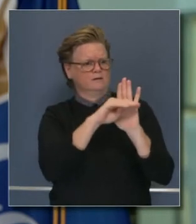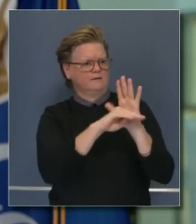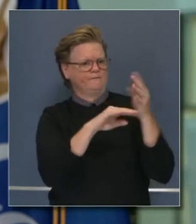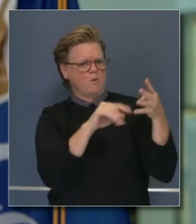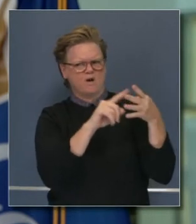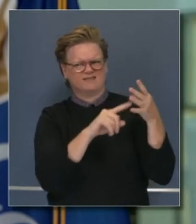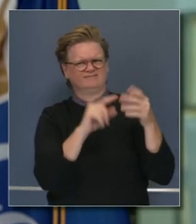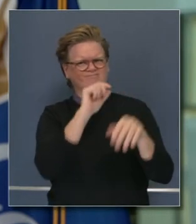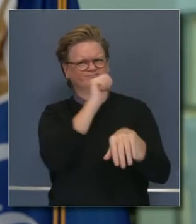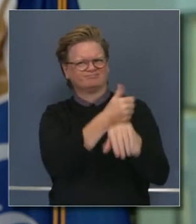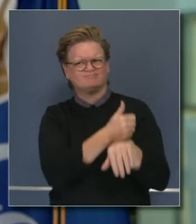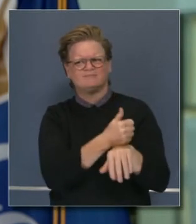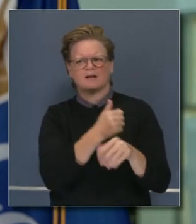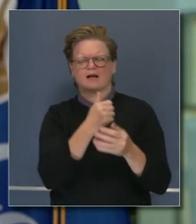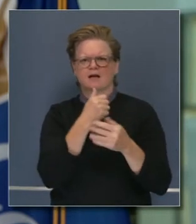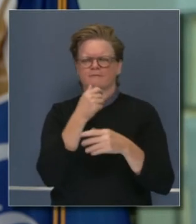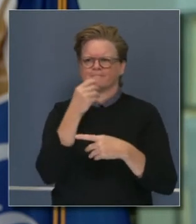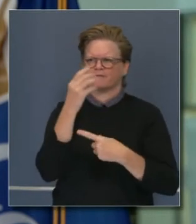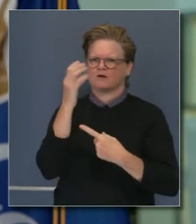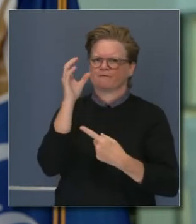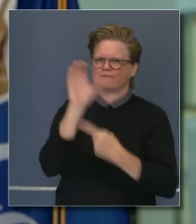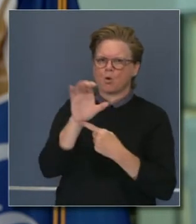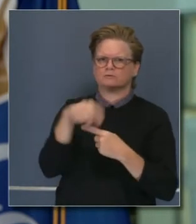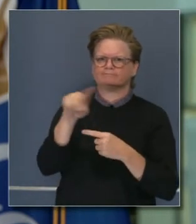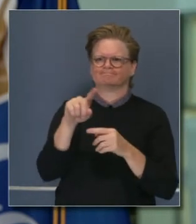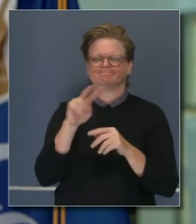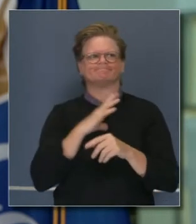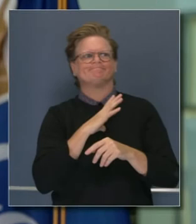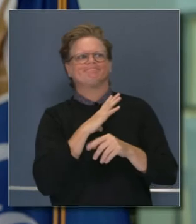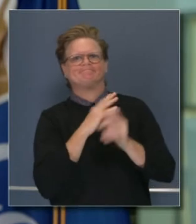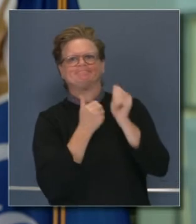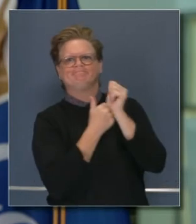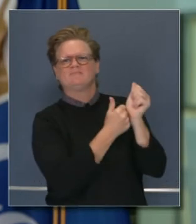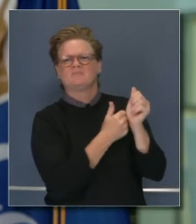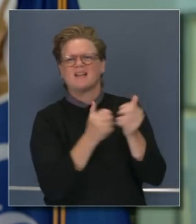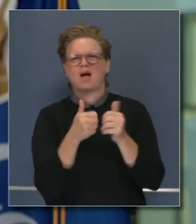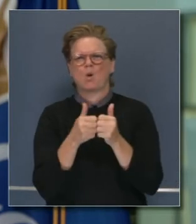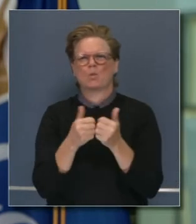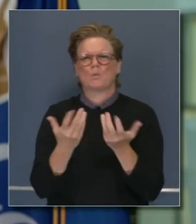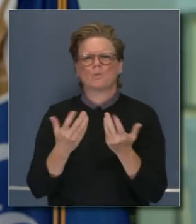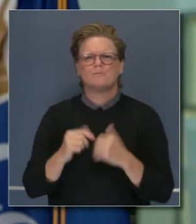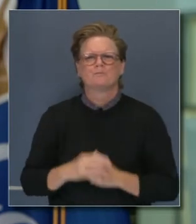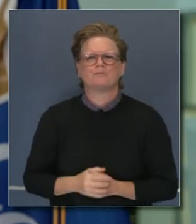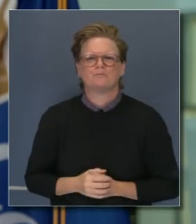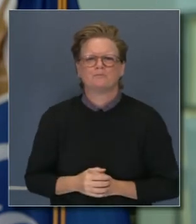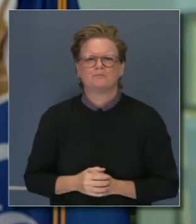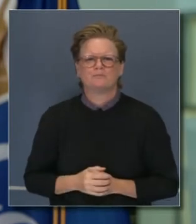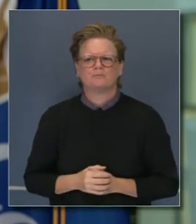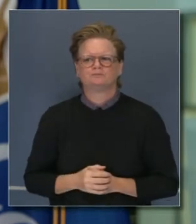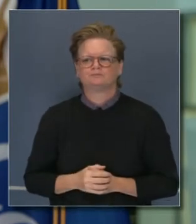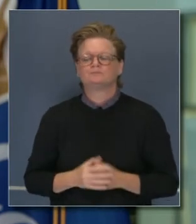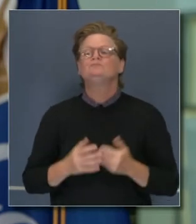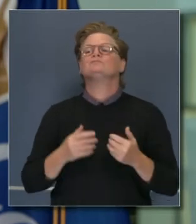se van a poner en práctica estas restricciones, sobre todo en el Valle Central. En el pasado,